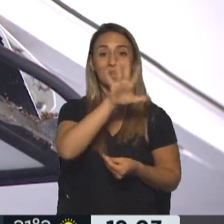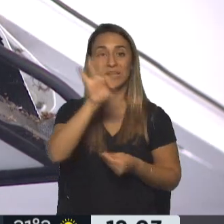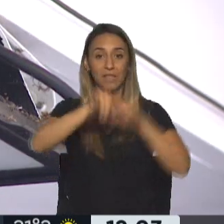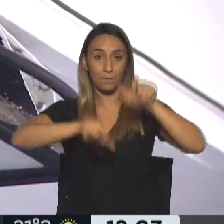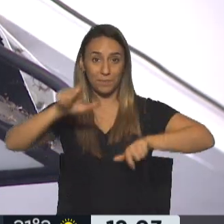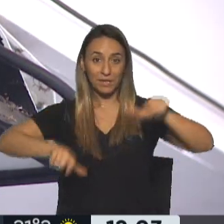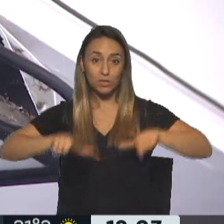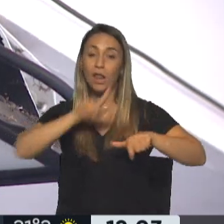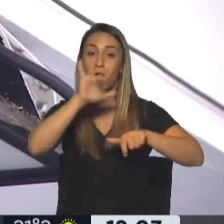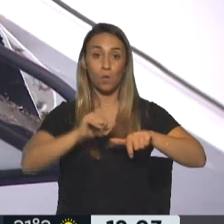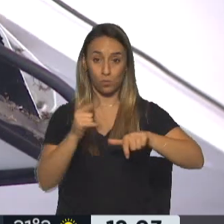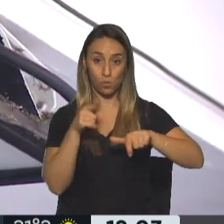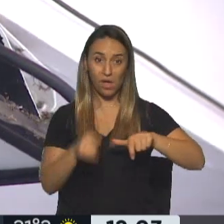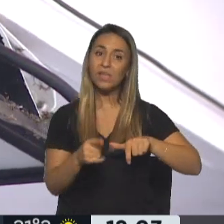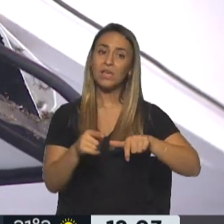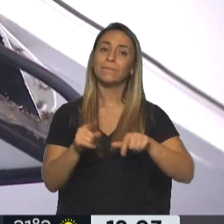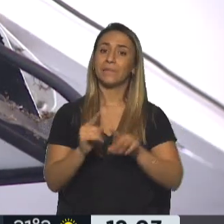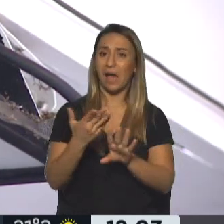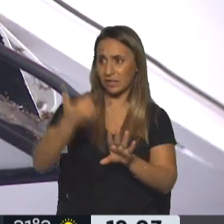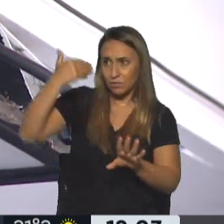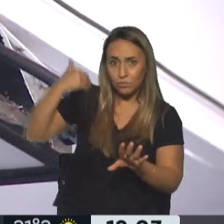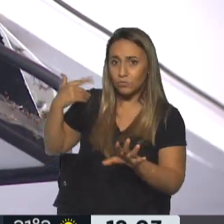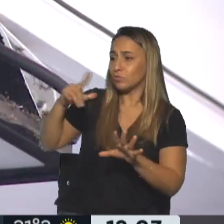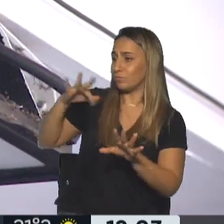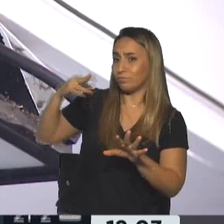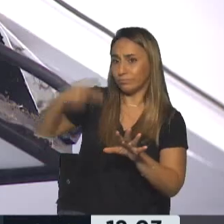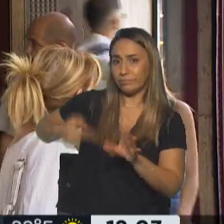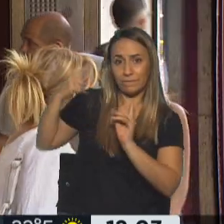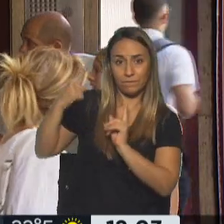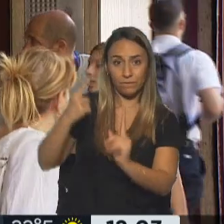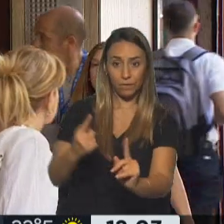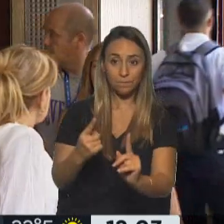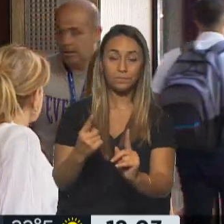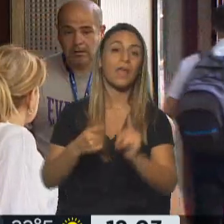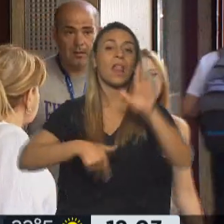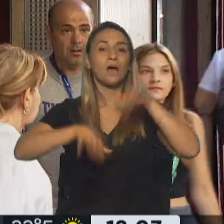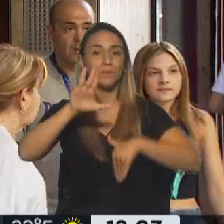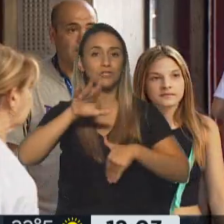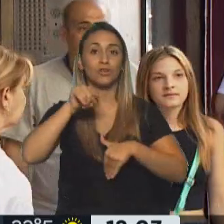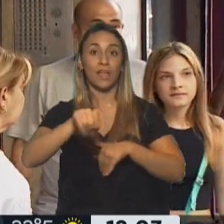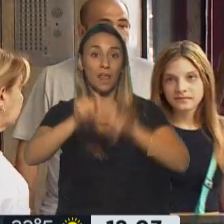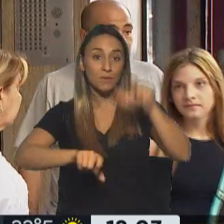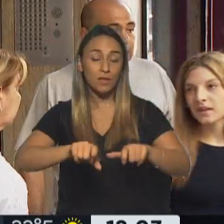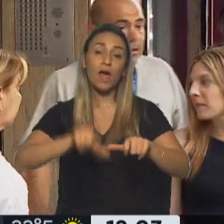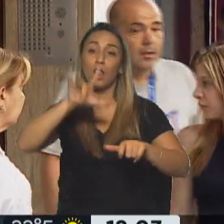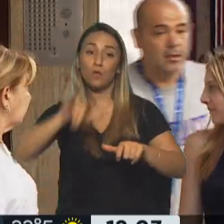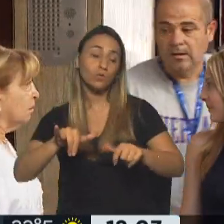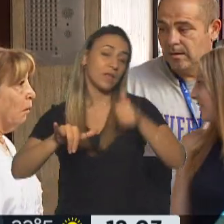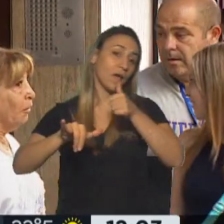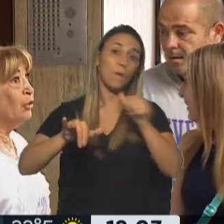luz ya hace varios días que están sin energía eléctrica y por ende en su mayoría también sin agua. Los